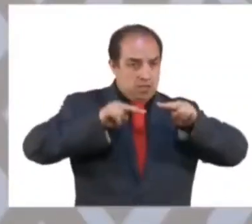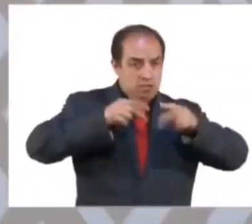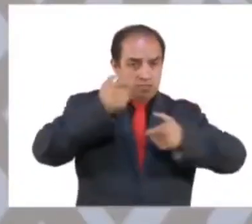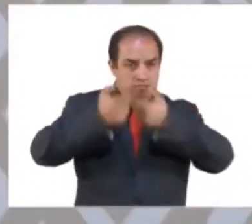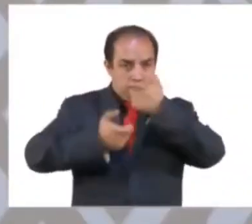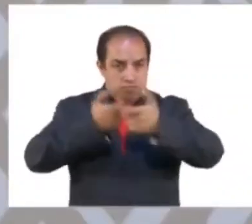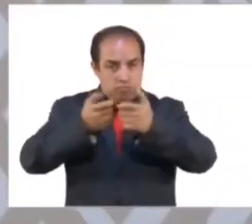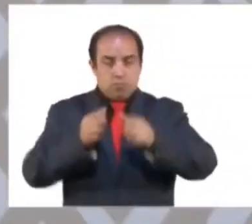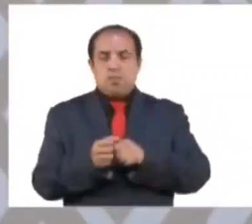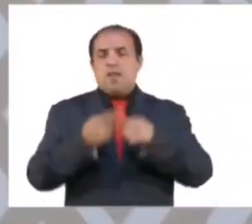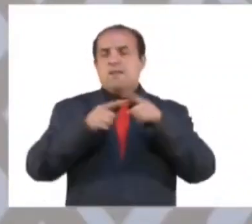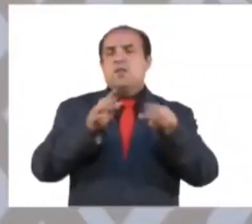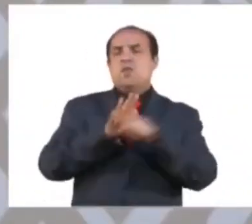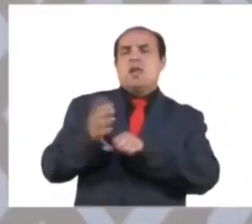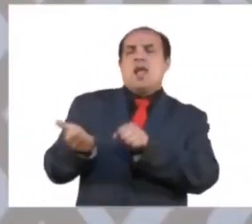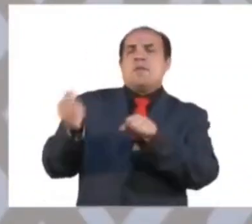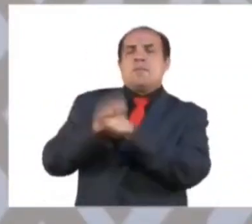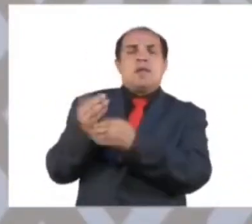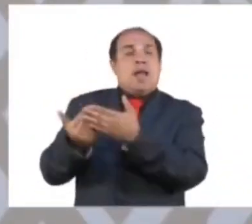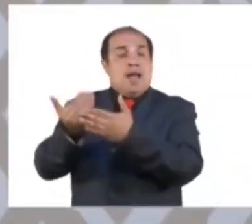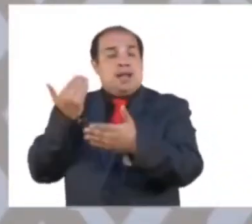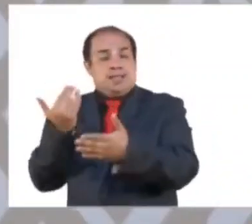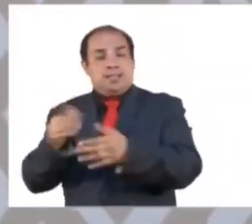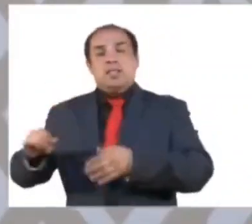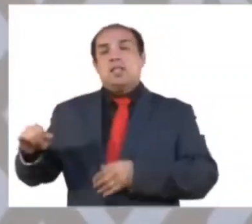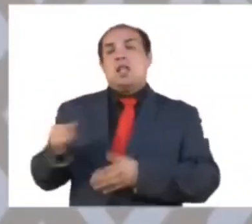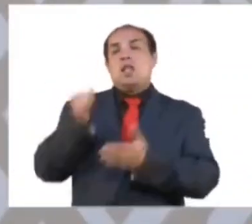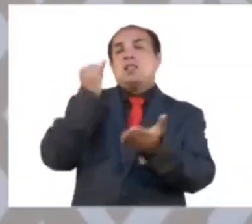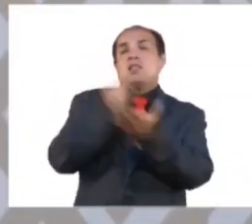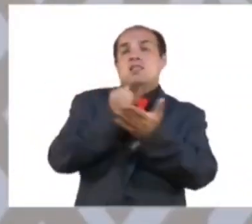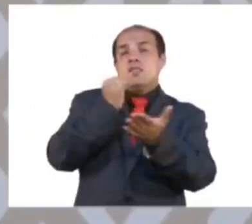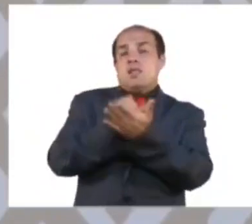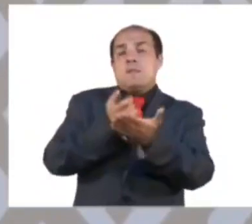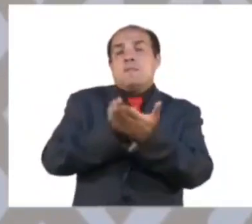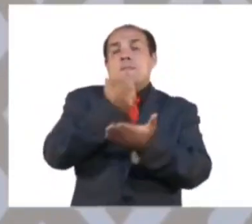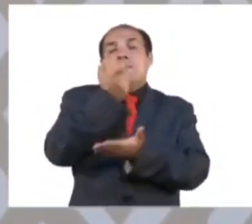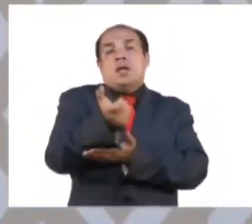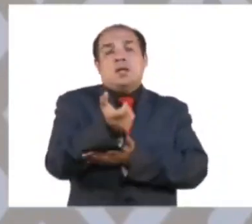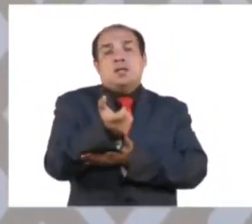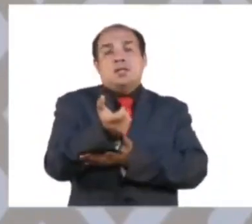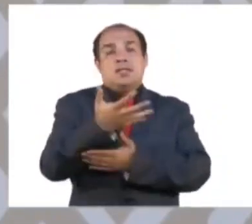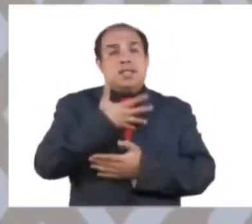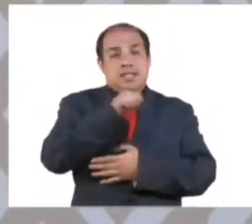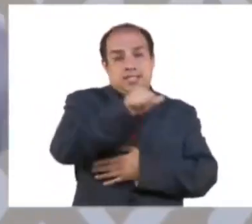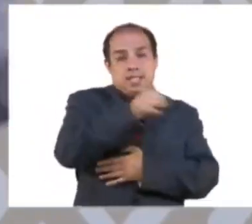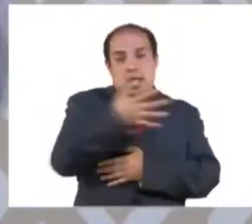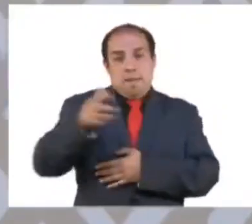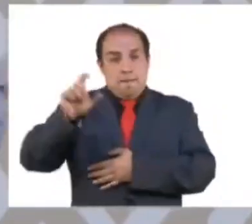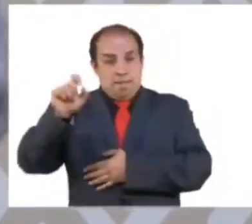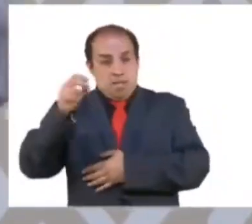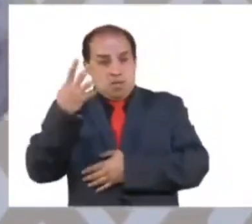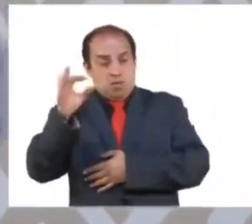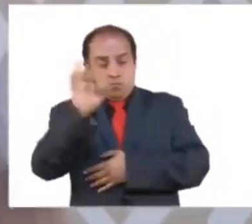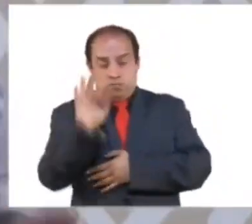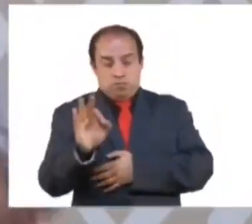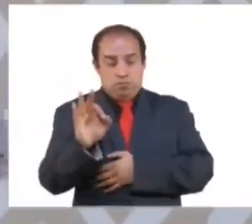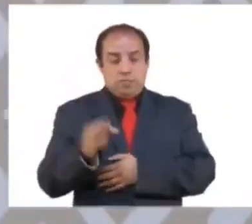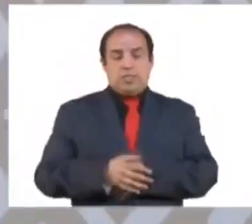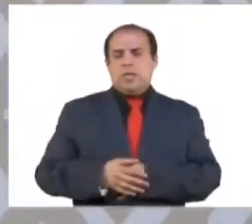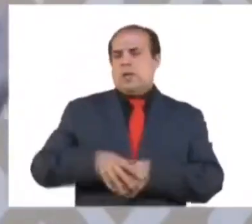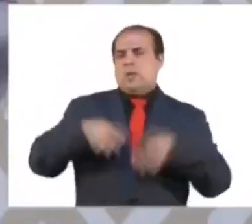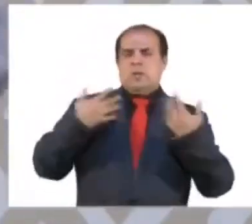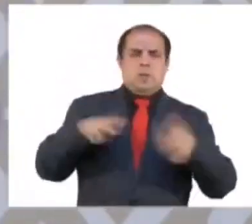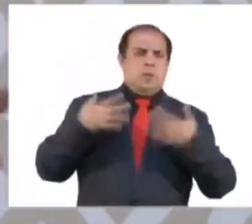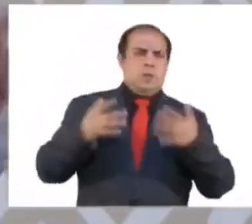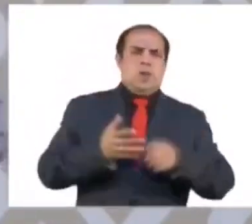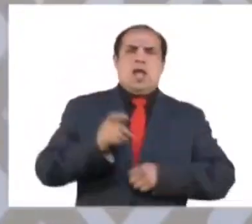es que en la pasada administración los intereses iban del 16 hasta el 24%. Era más caro que en los